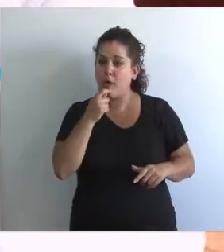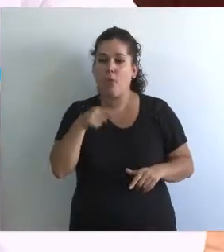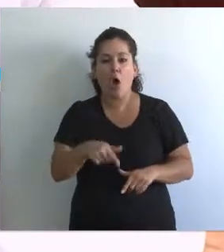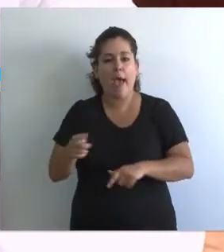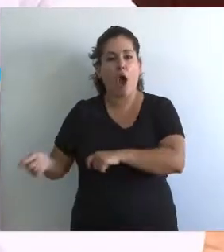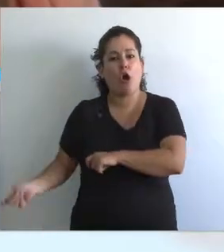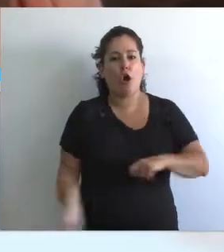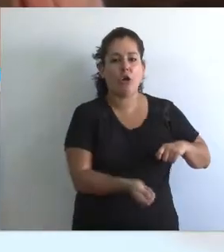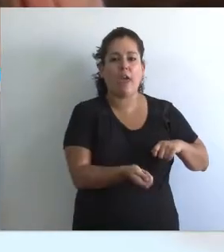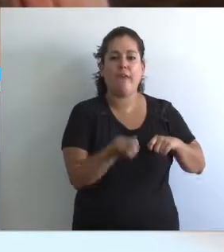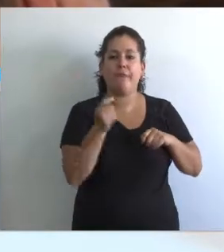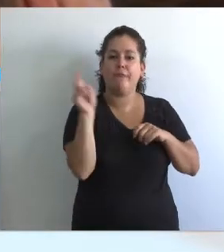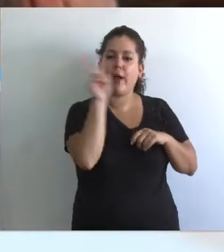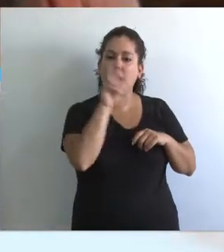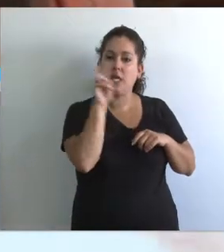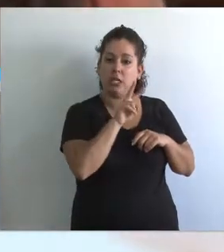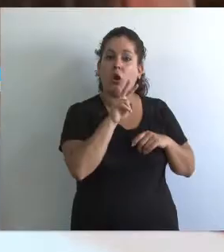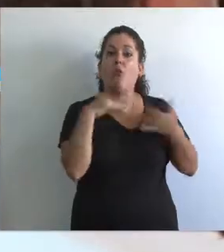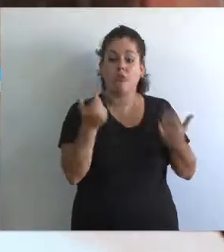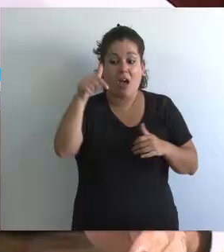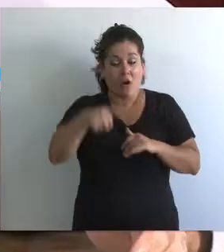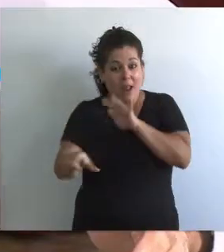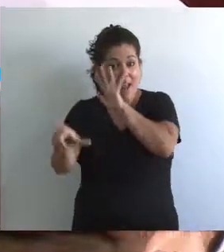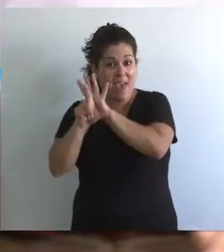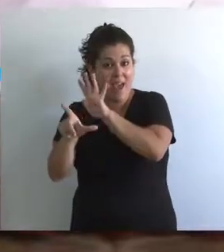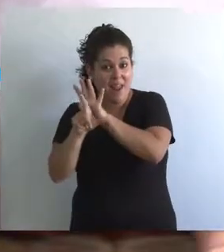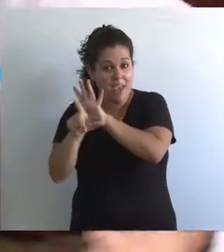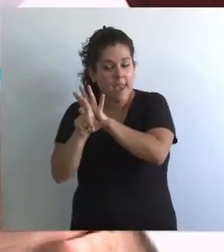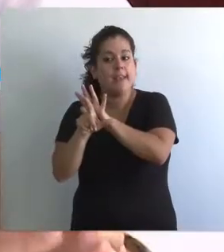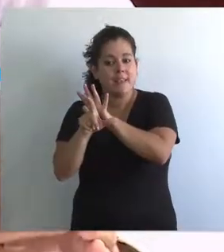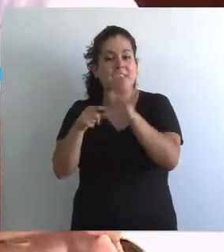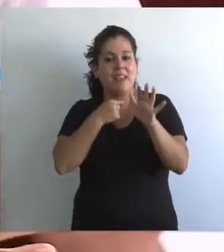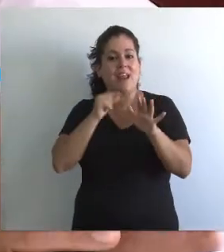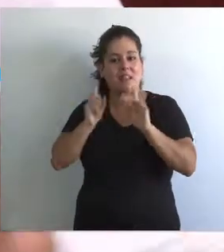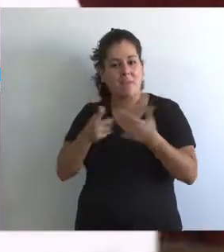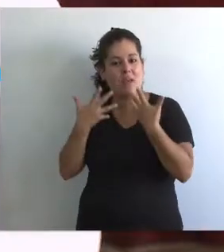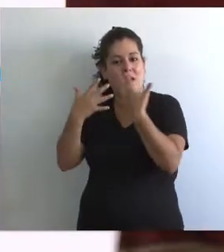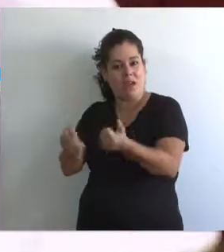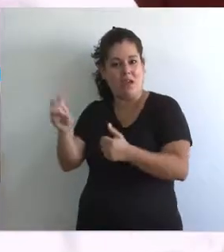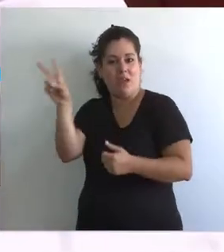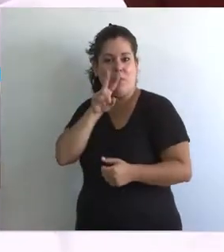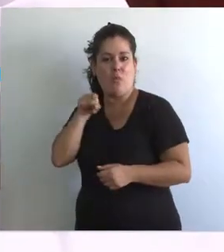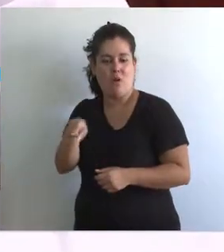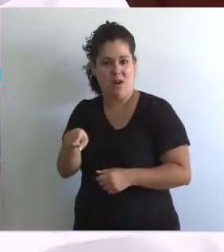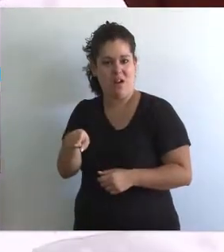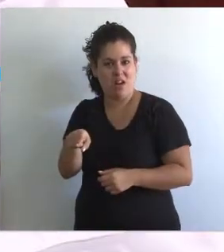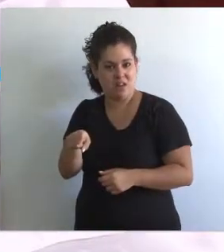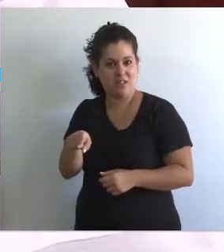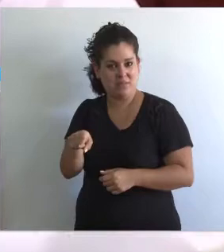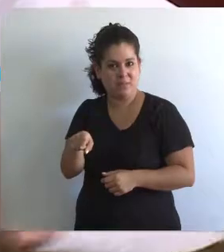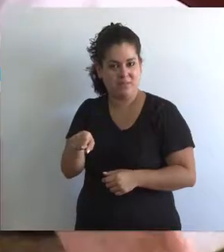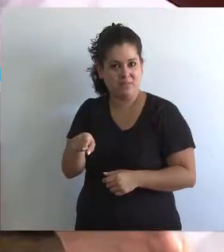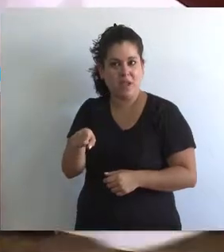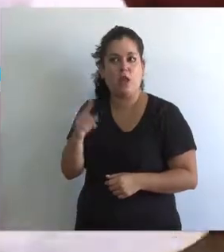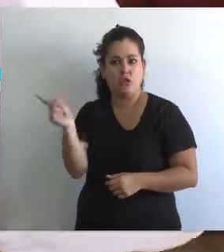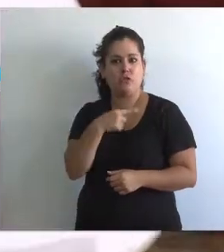ejemplo, el hockey femenino en el país. Entonces la ley también trata de construir al mismo tiempo una organización,